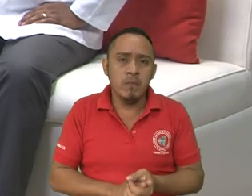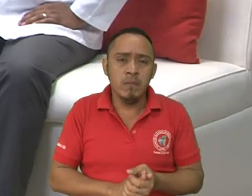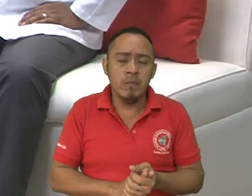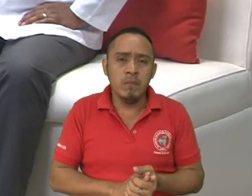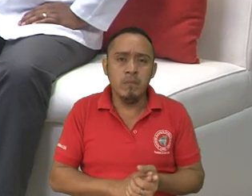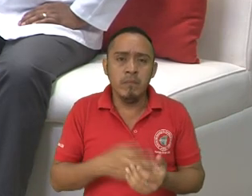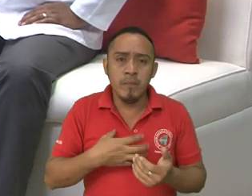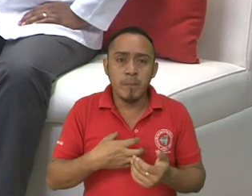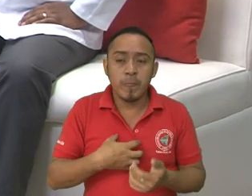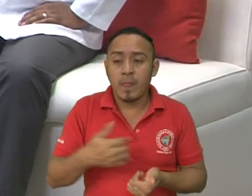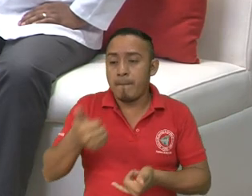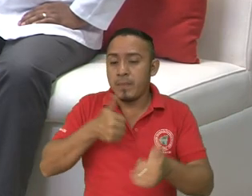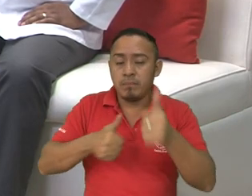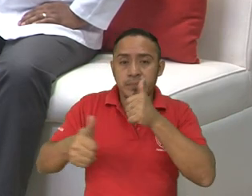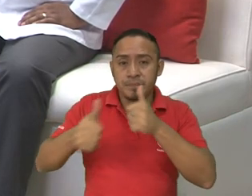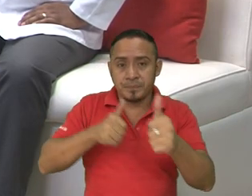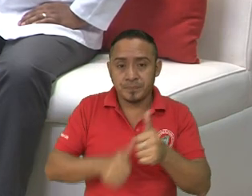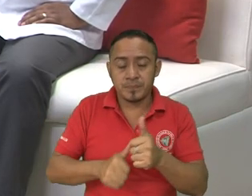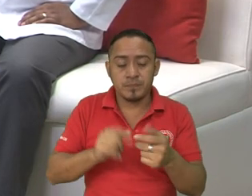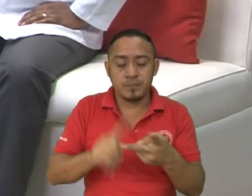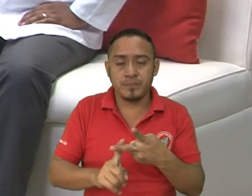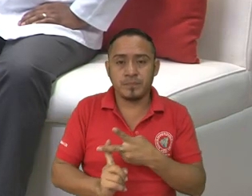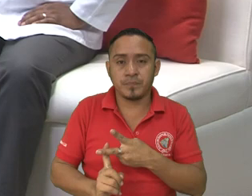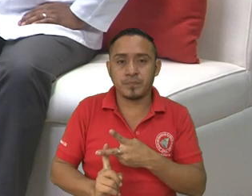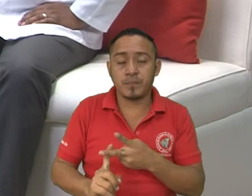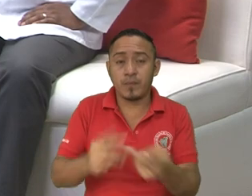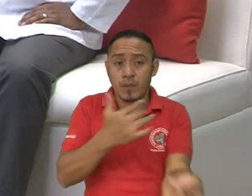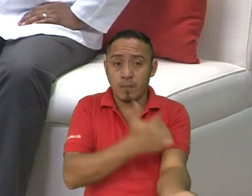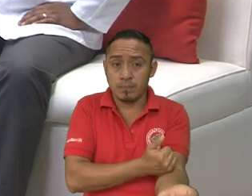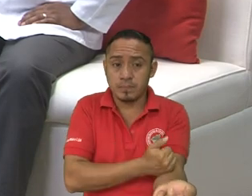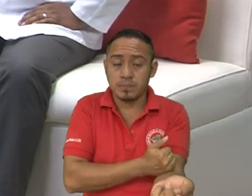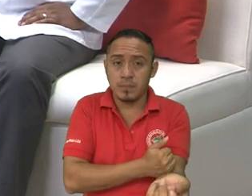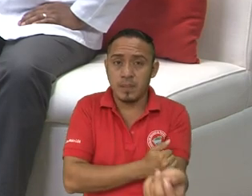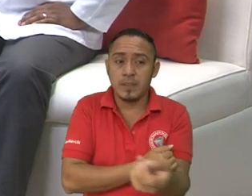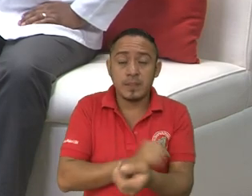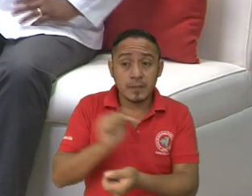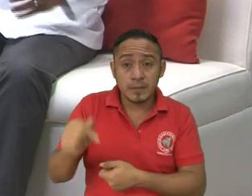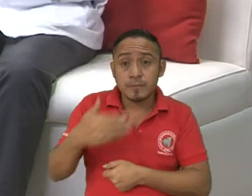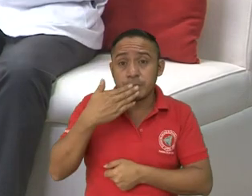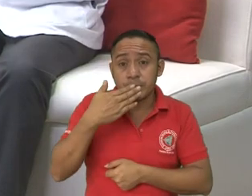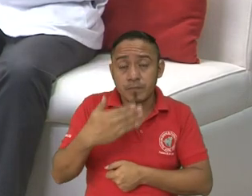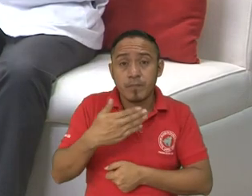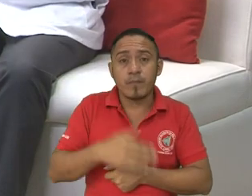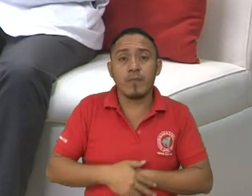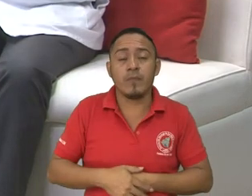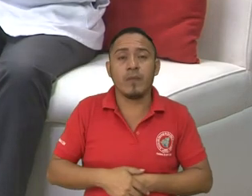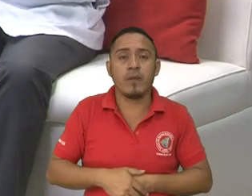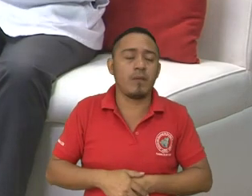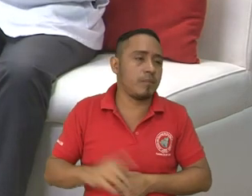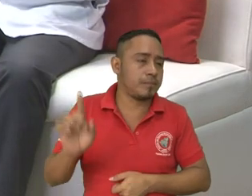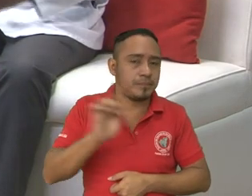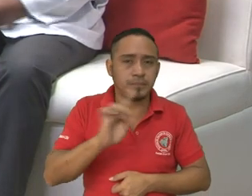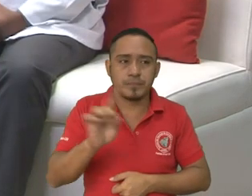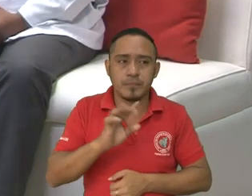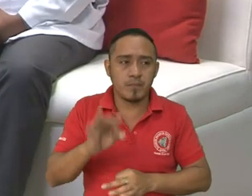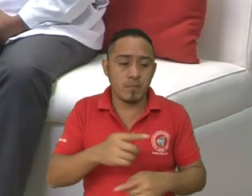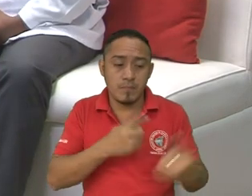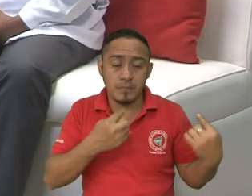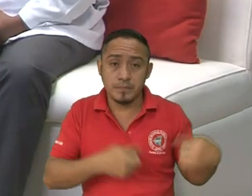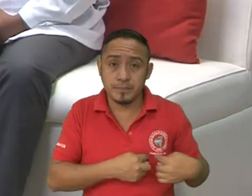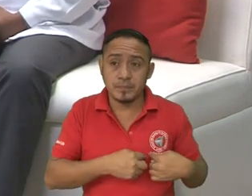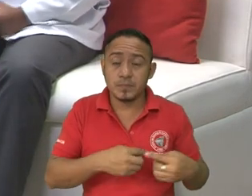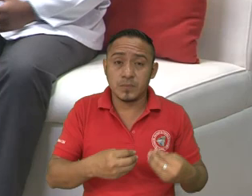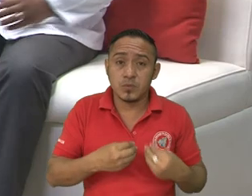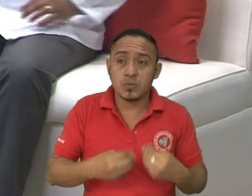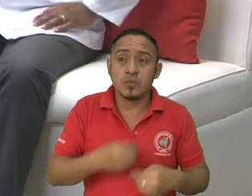el consumo excesivo de alcohol y la utilización de drogas no es adecuado, no va de la mano con el corazón, porque